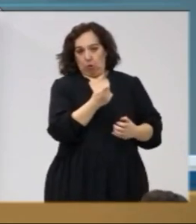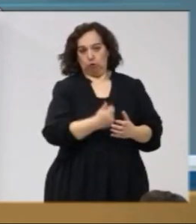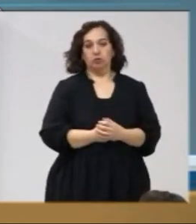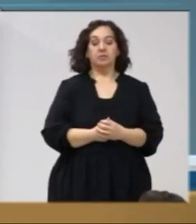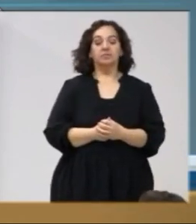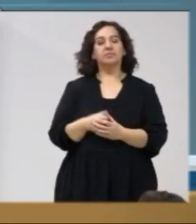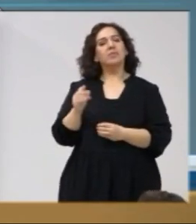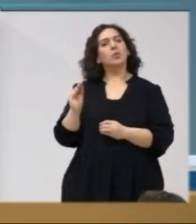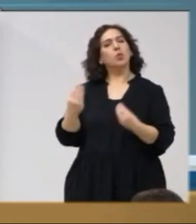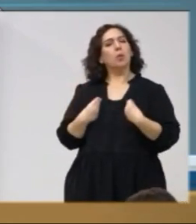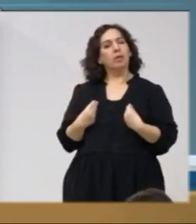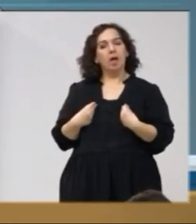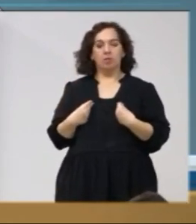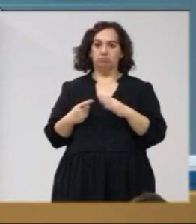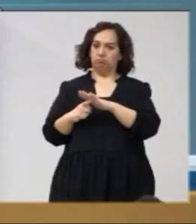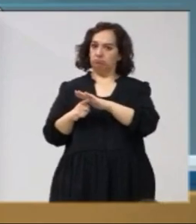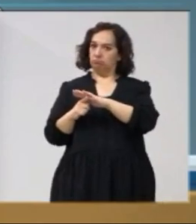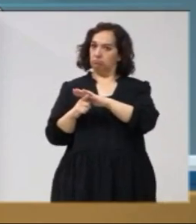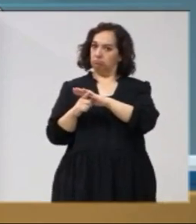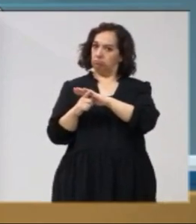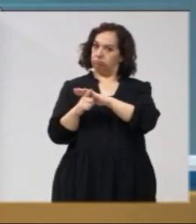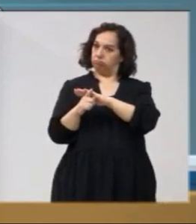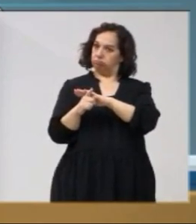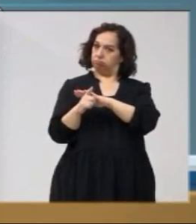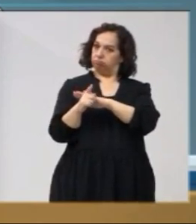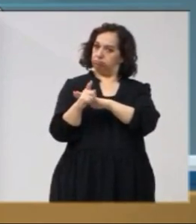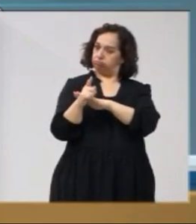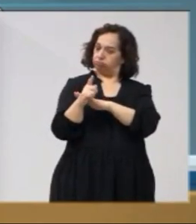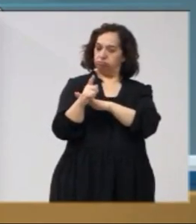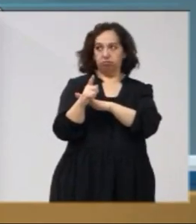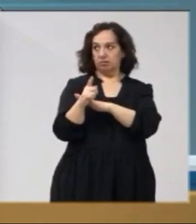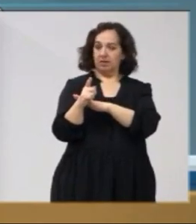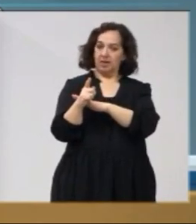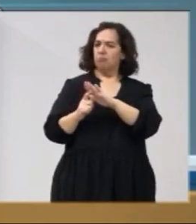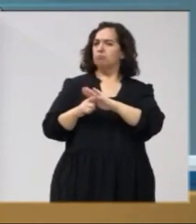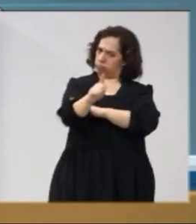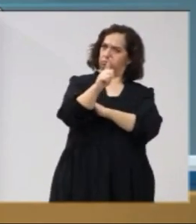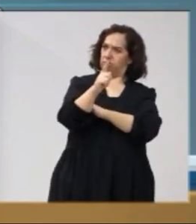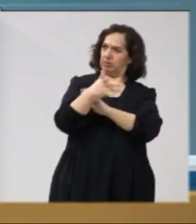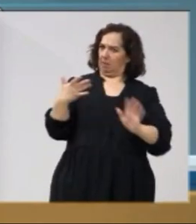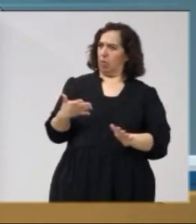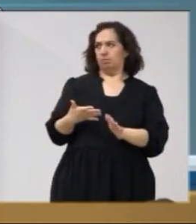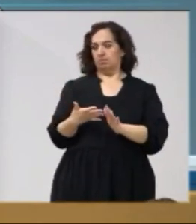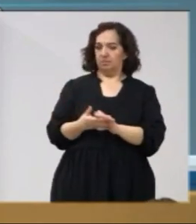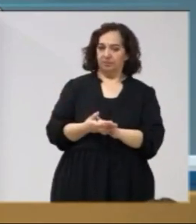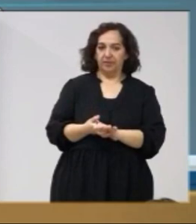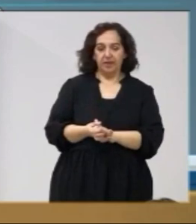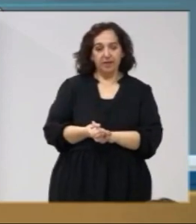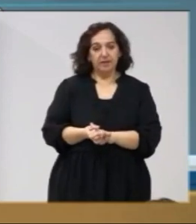han evolucionado en su vida de manera demasiado rápida.